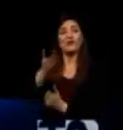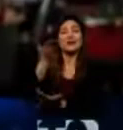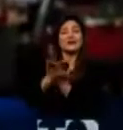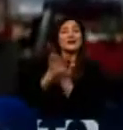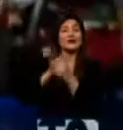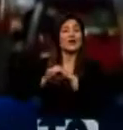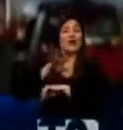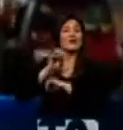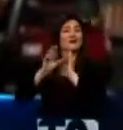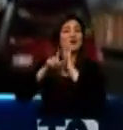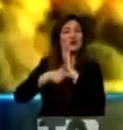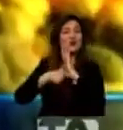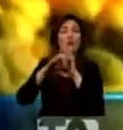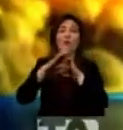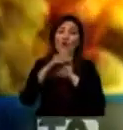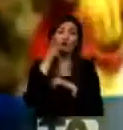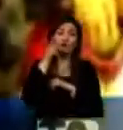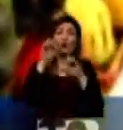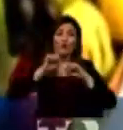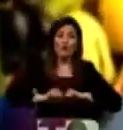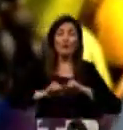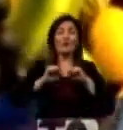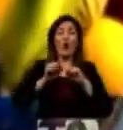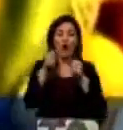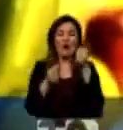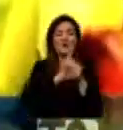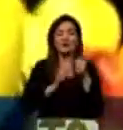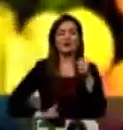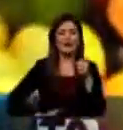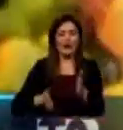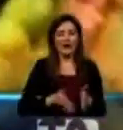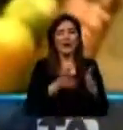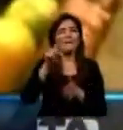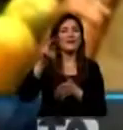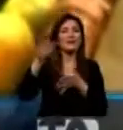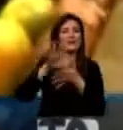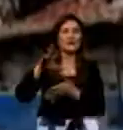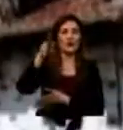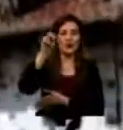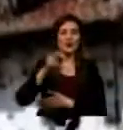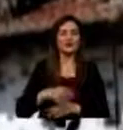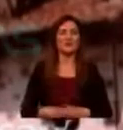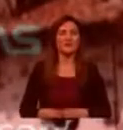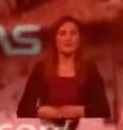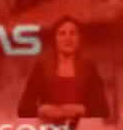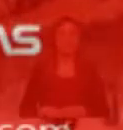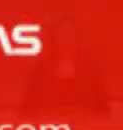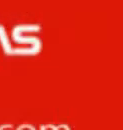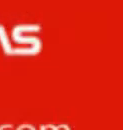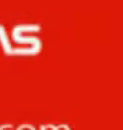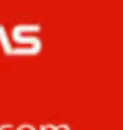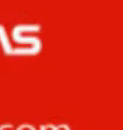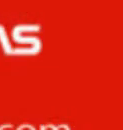transporte público, vehículo particular, por la Panamericana Norte hasta llegar a Guayabamba. Fernanda Ceballos, 24 horas.